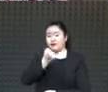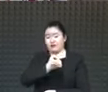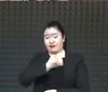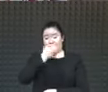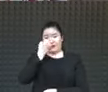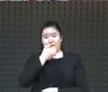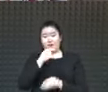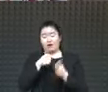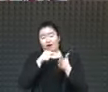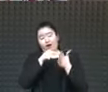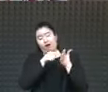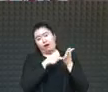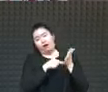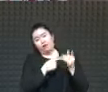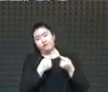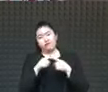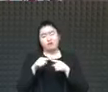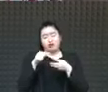escuelas, como buena